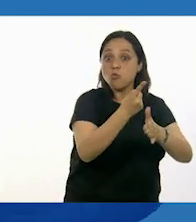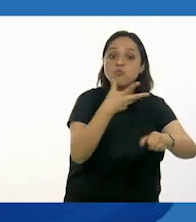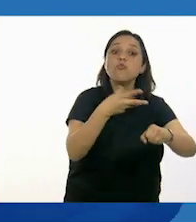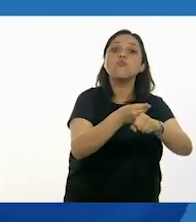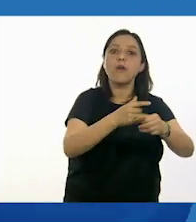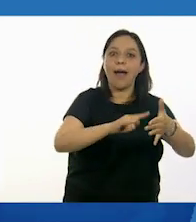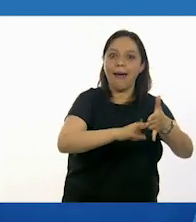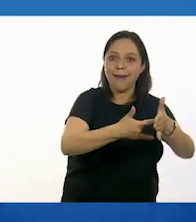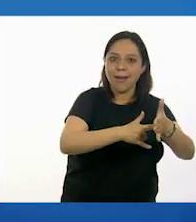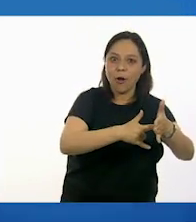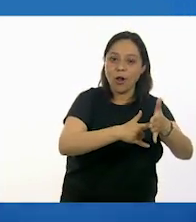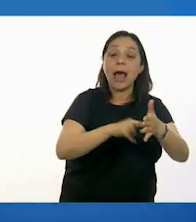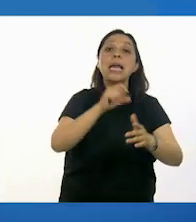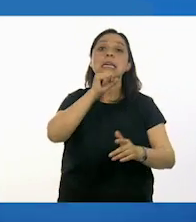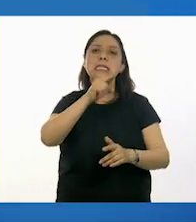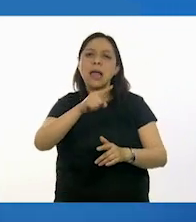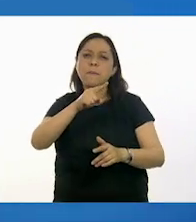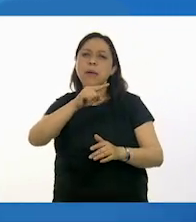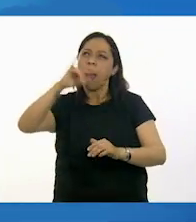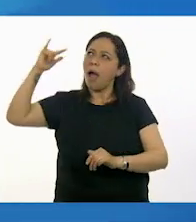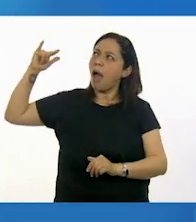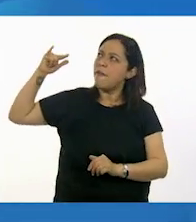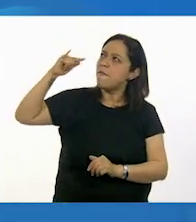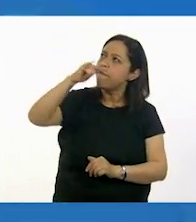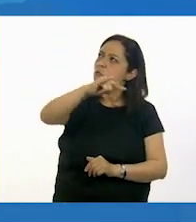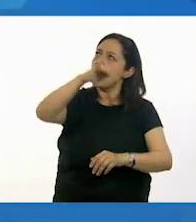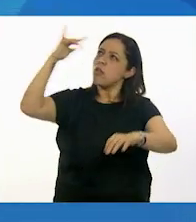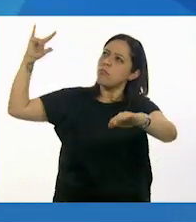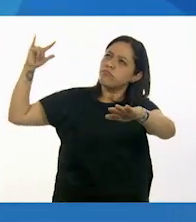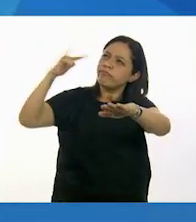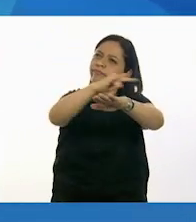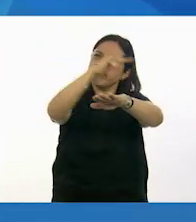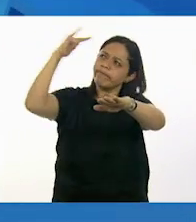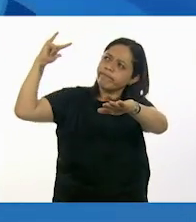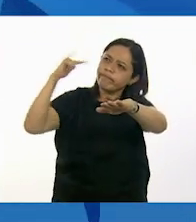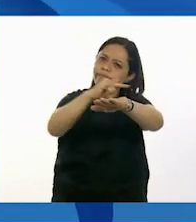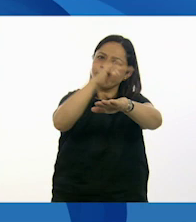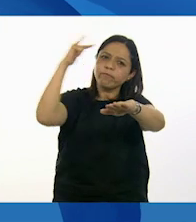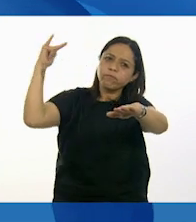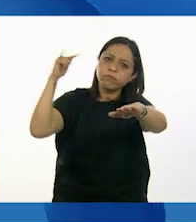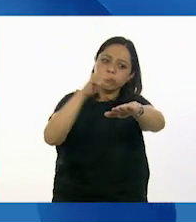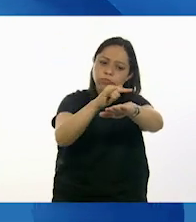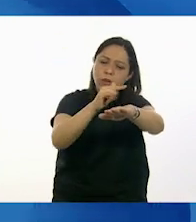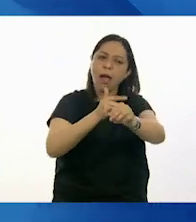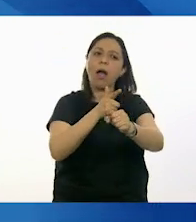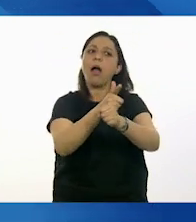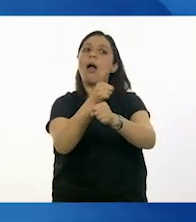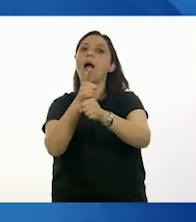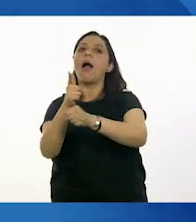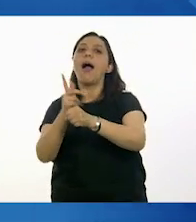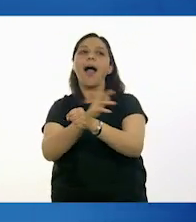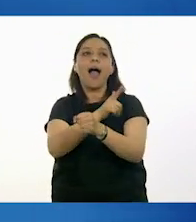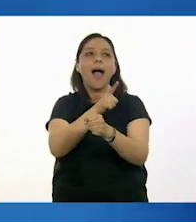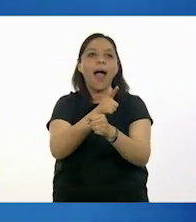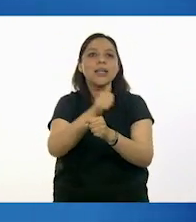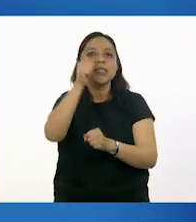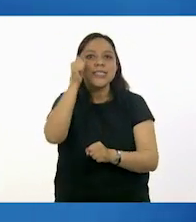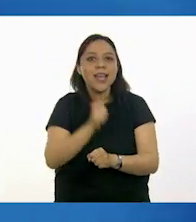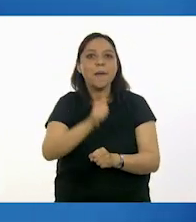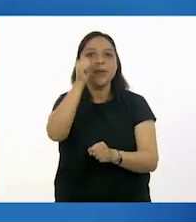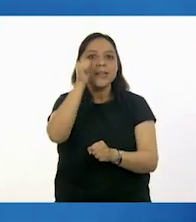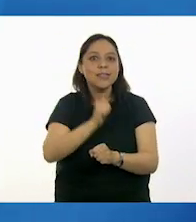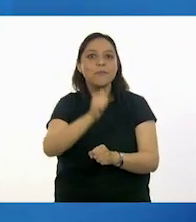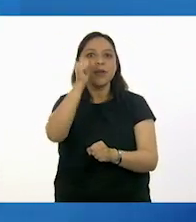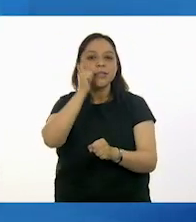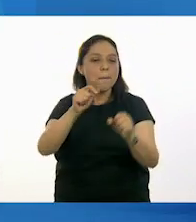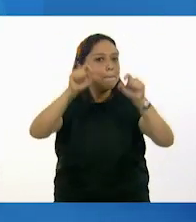el número de aviones que llegaban a estas pistas, nos dimos cuenta que en todos los horarios llegaba la misma cantidad. Y